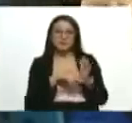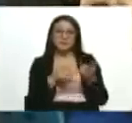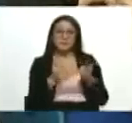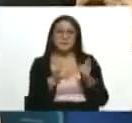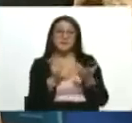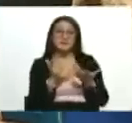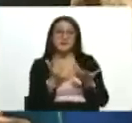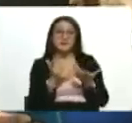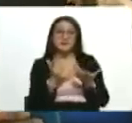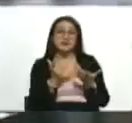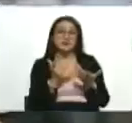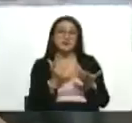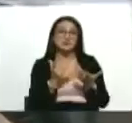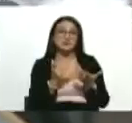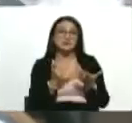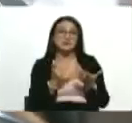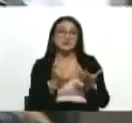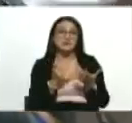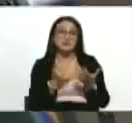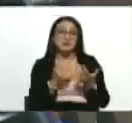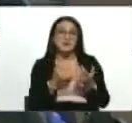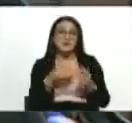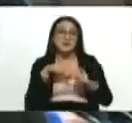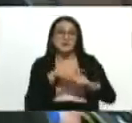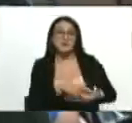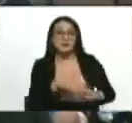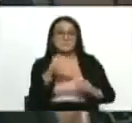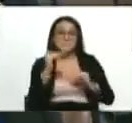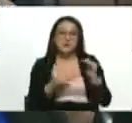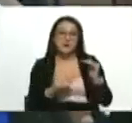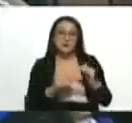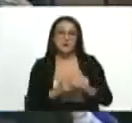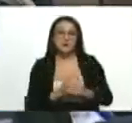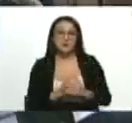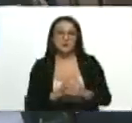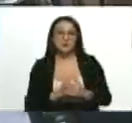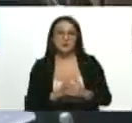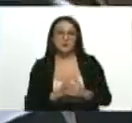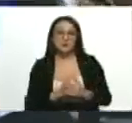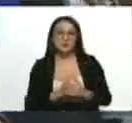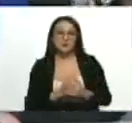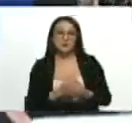un trato menos humillante, menos ignominioso